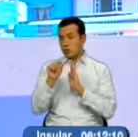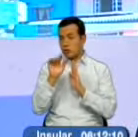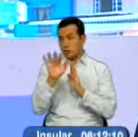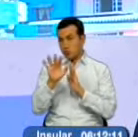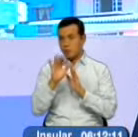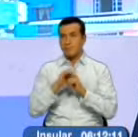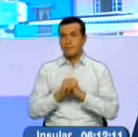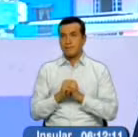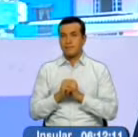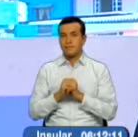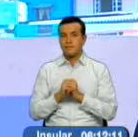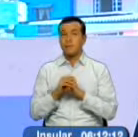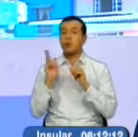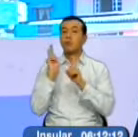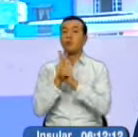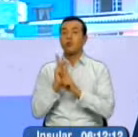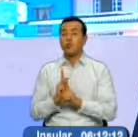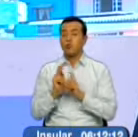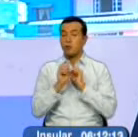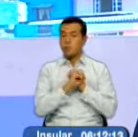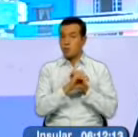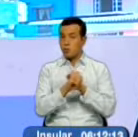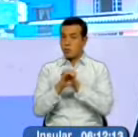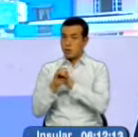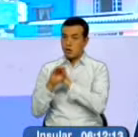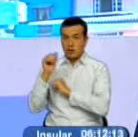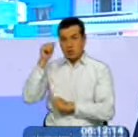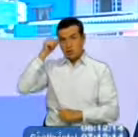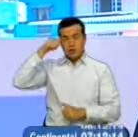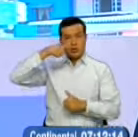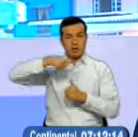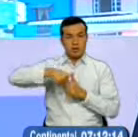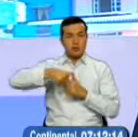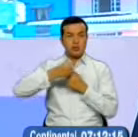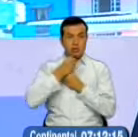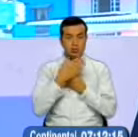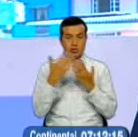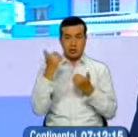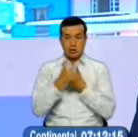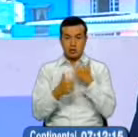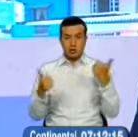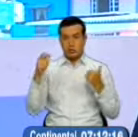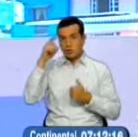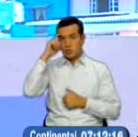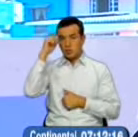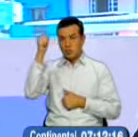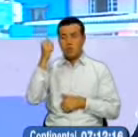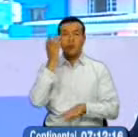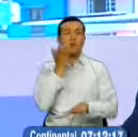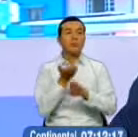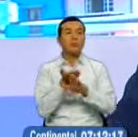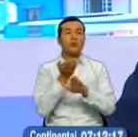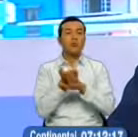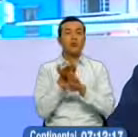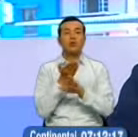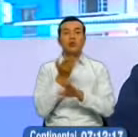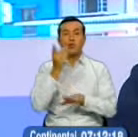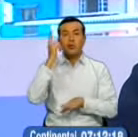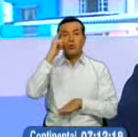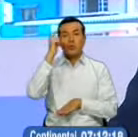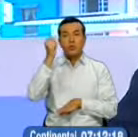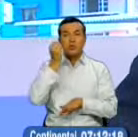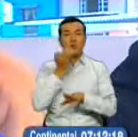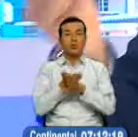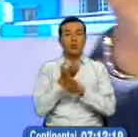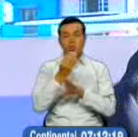digamos, a los aspectos de la campaña. Recuerda, Carlos, que el candidato Lasso proponía, en el caso de la educación